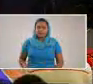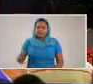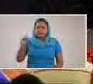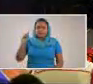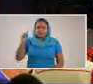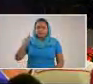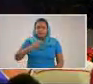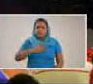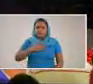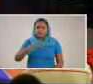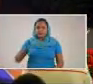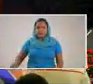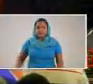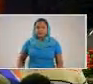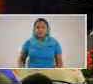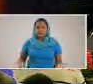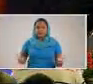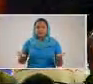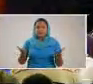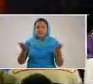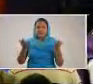levantarás, tú me